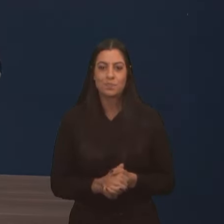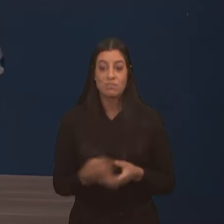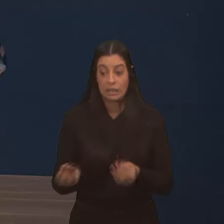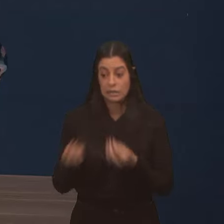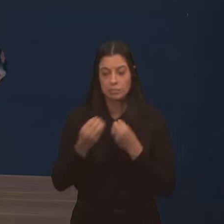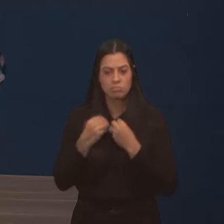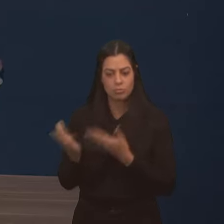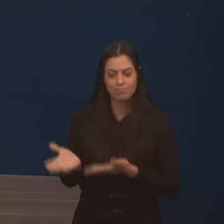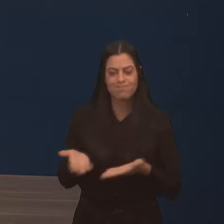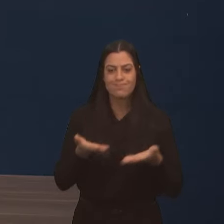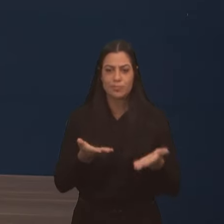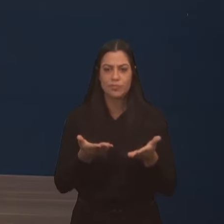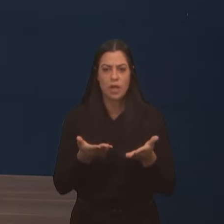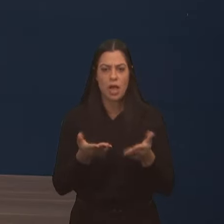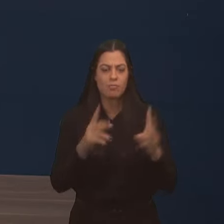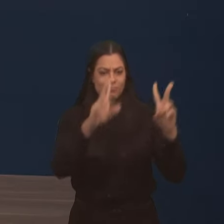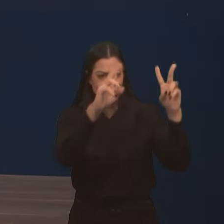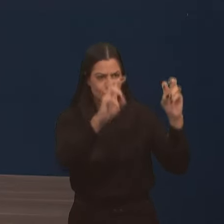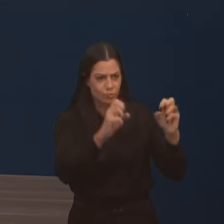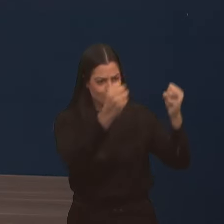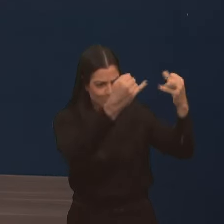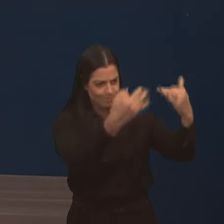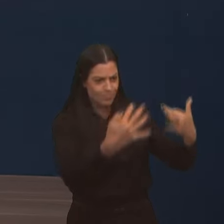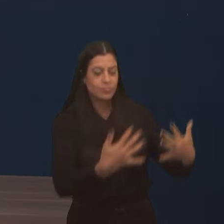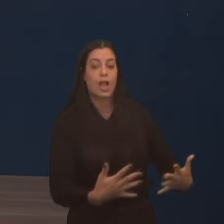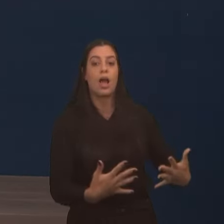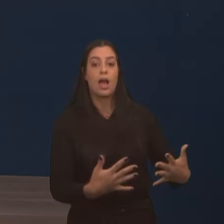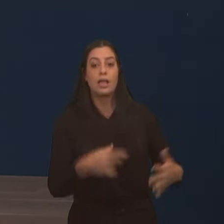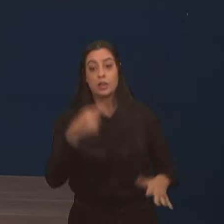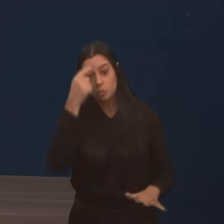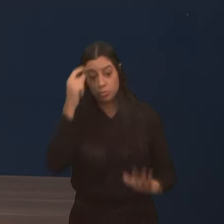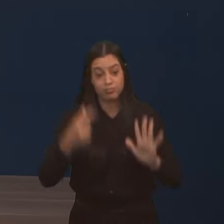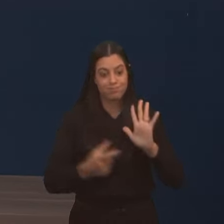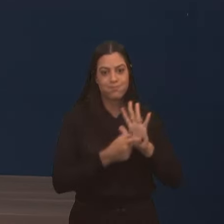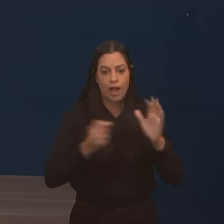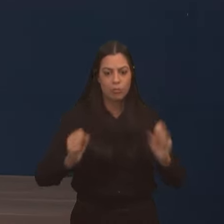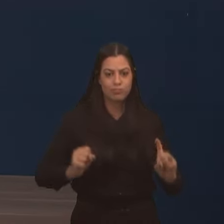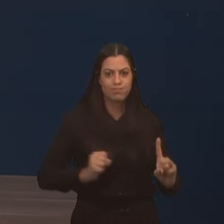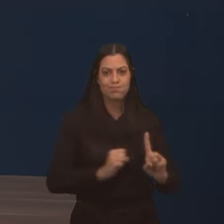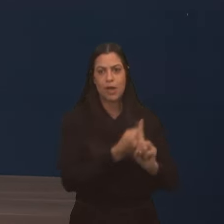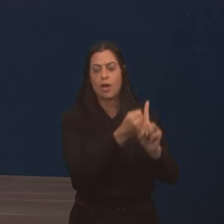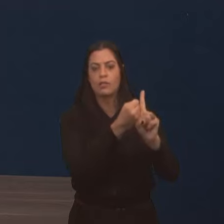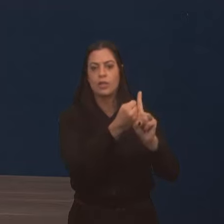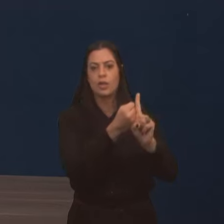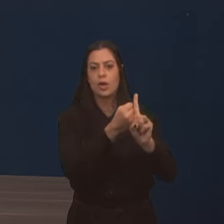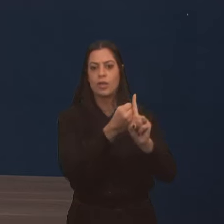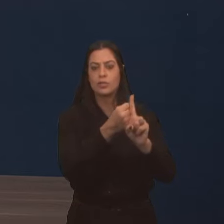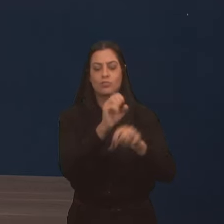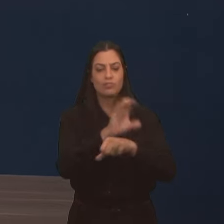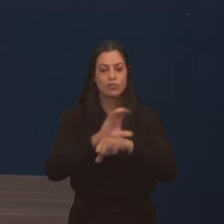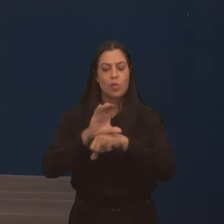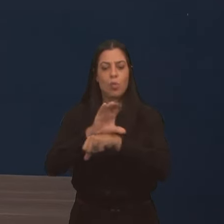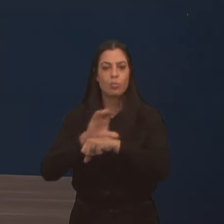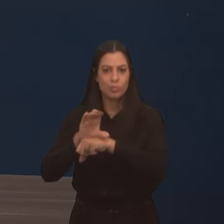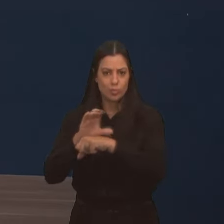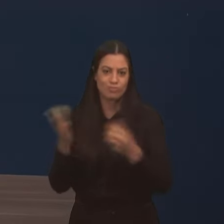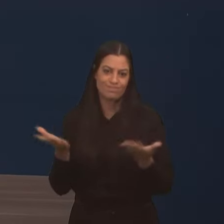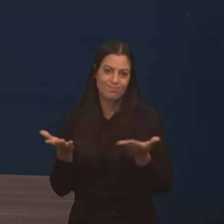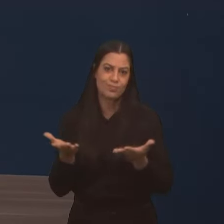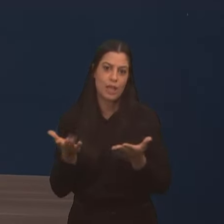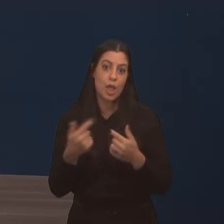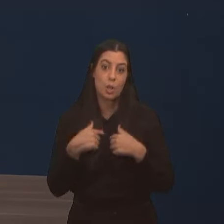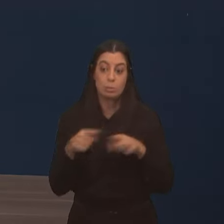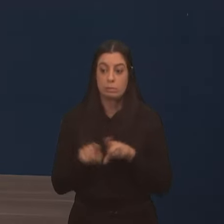yo recibí la invitación para hablarnos de los impactos de la inteligencia artificial en el constitucionalismo.